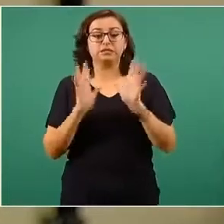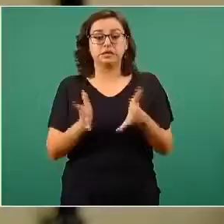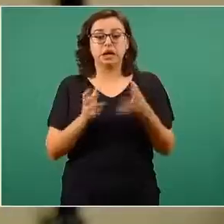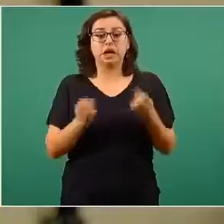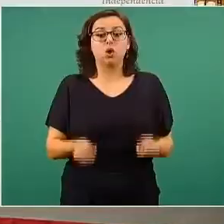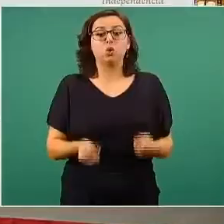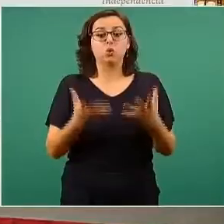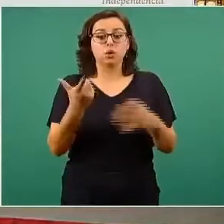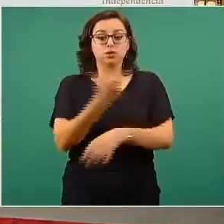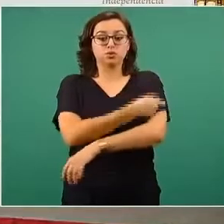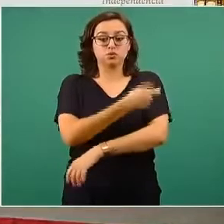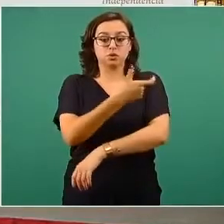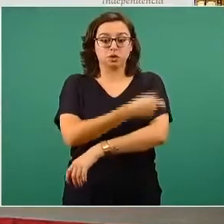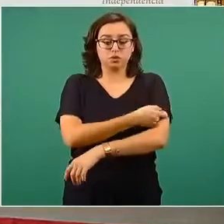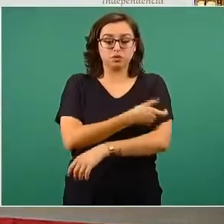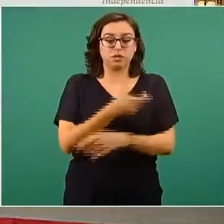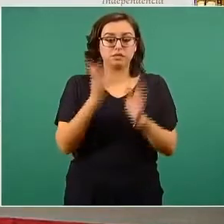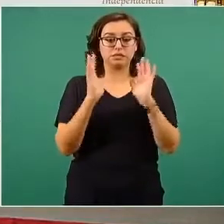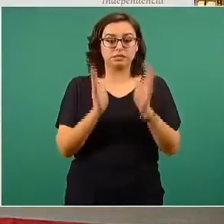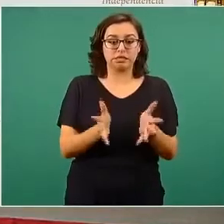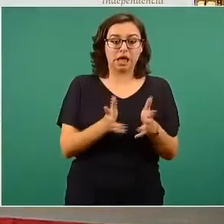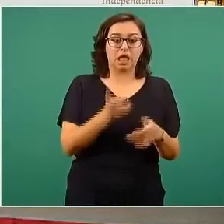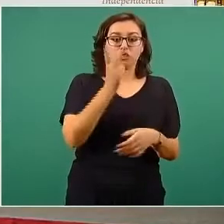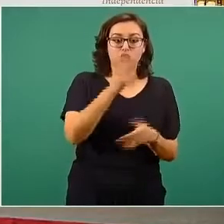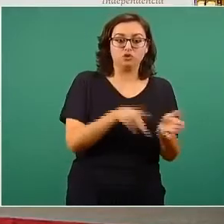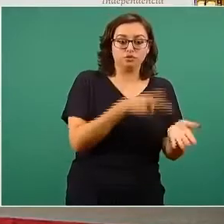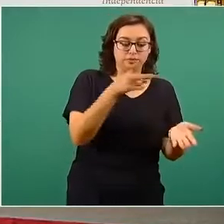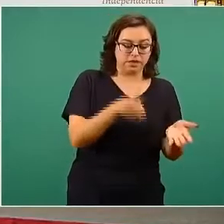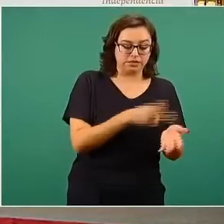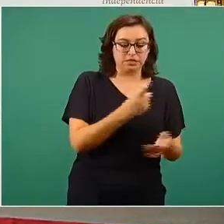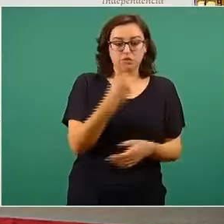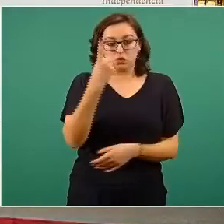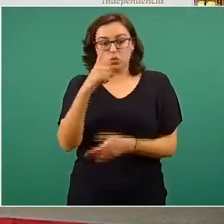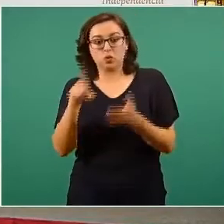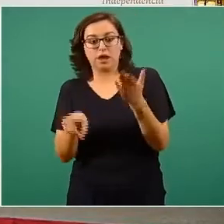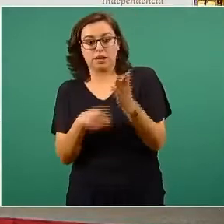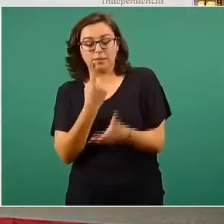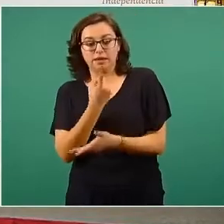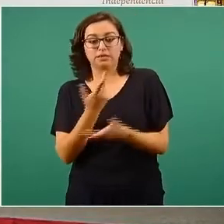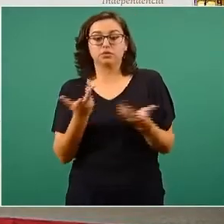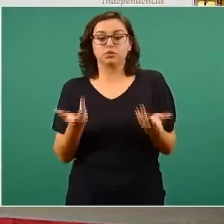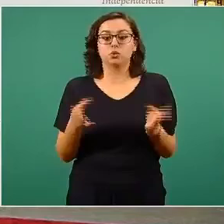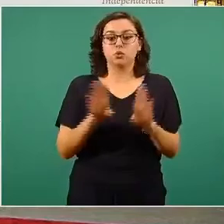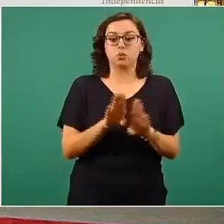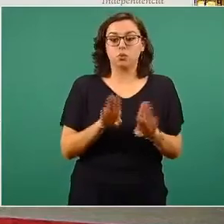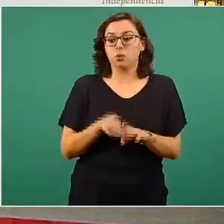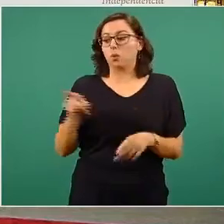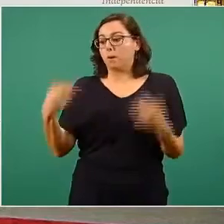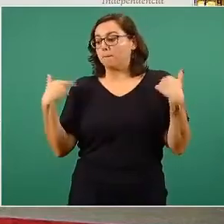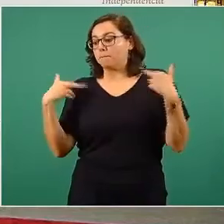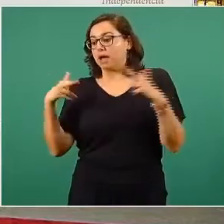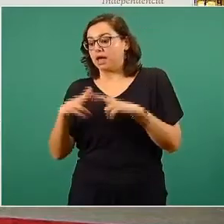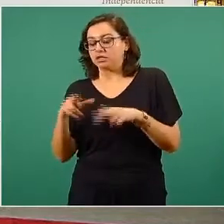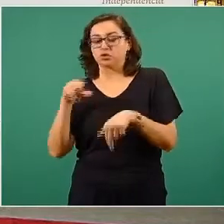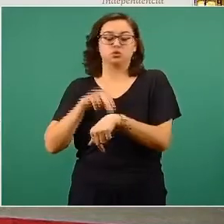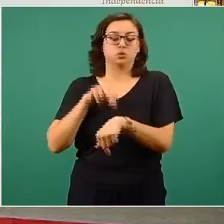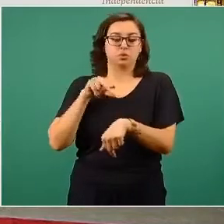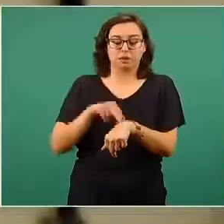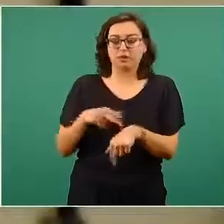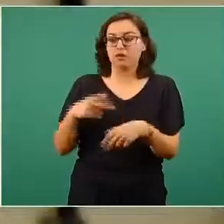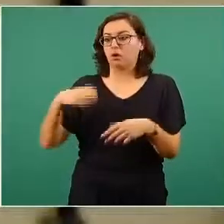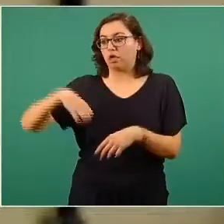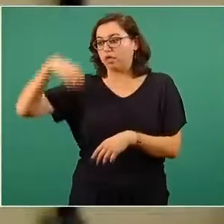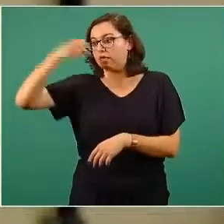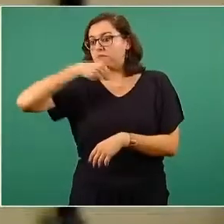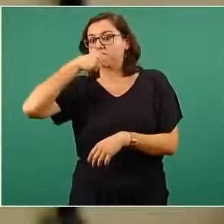ellos tienen menos esquemas o cuántos de ellos tienen esquemas completos. Si ya nos muestran el de maestros, médicos y el de adultos mayores, sería importante que